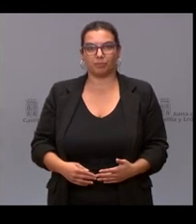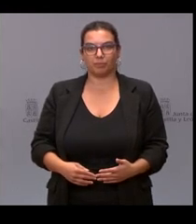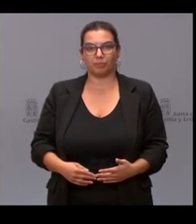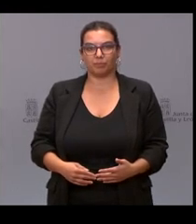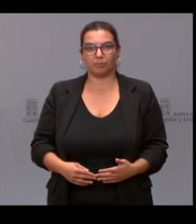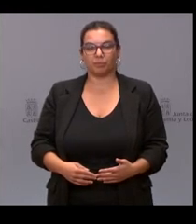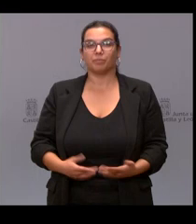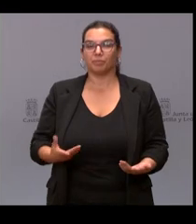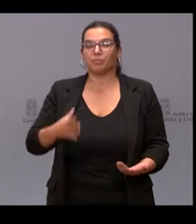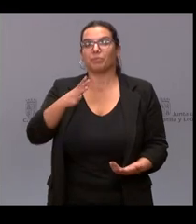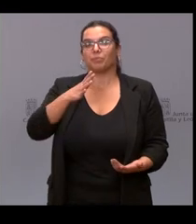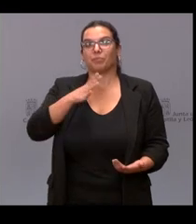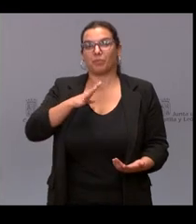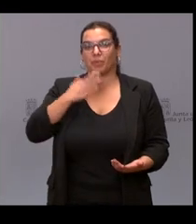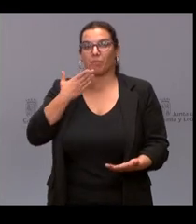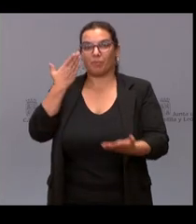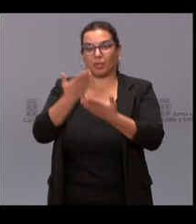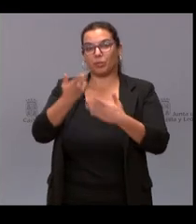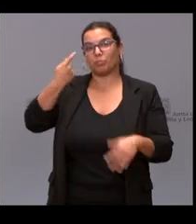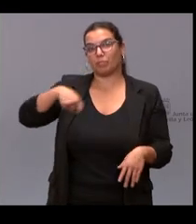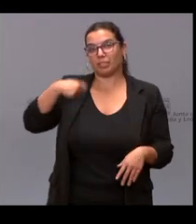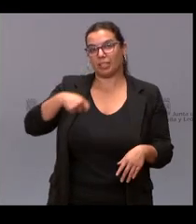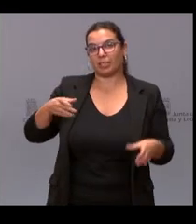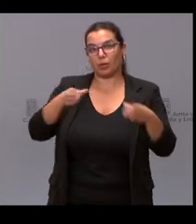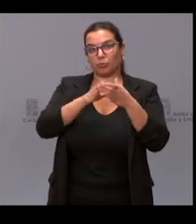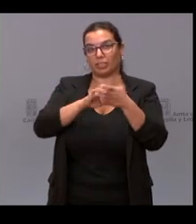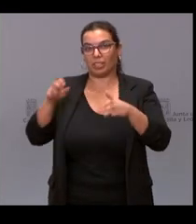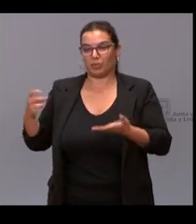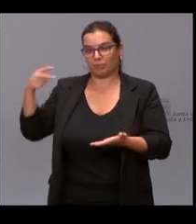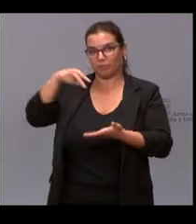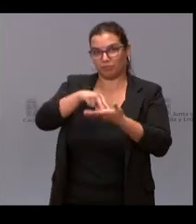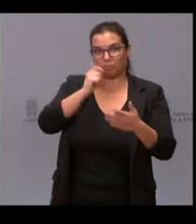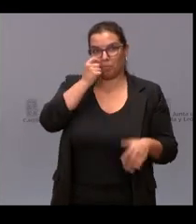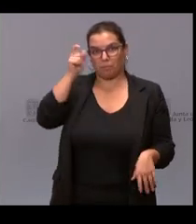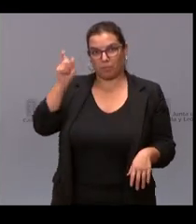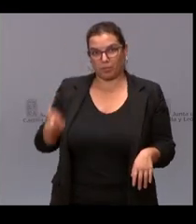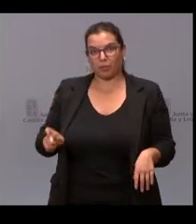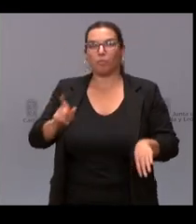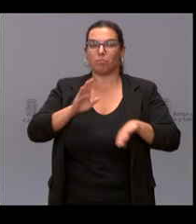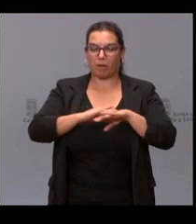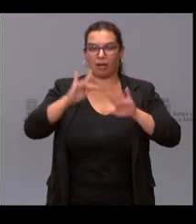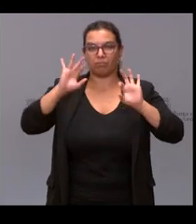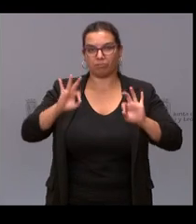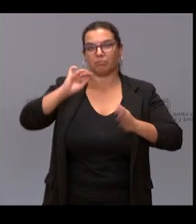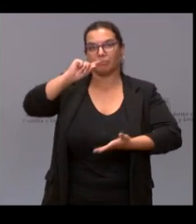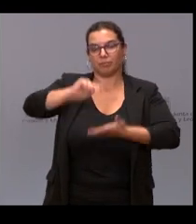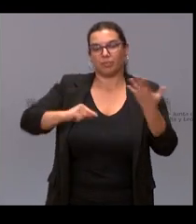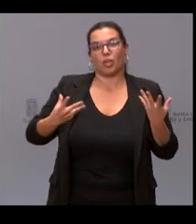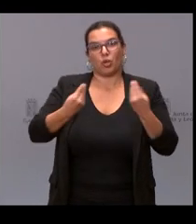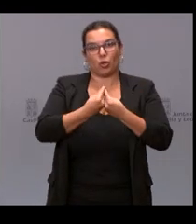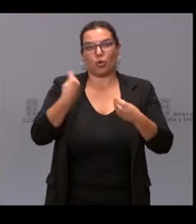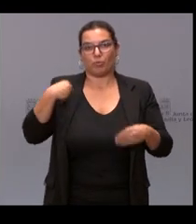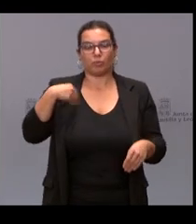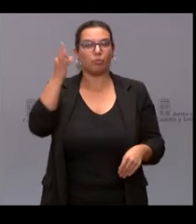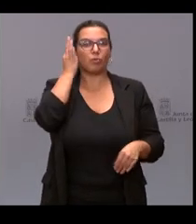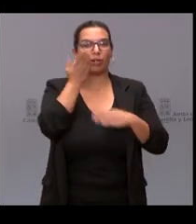Ahora sí solicitamos la incorporación a la mesa del presidente de la Junta de Castilla y León, don Alfonso Fernández Mañueco, para proceder a la firma junto a la representación de la